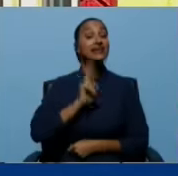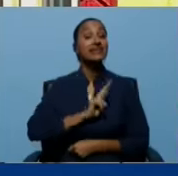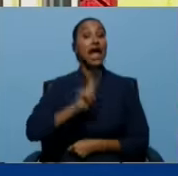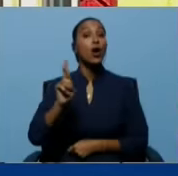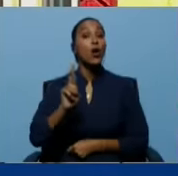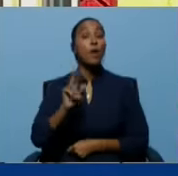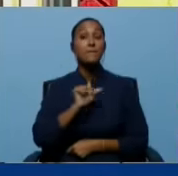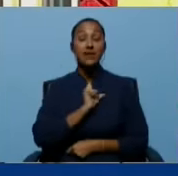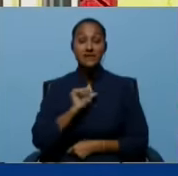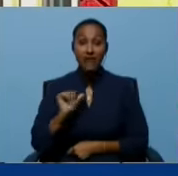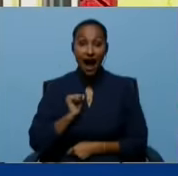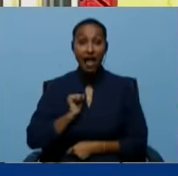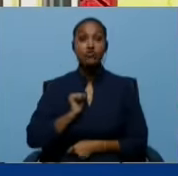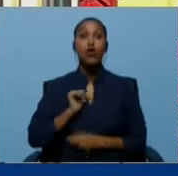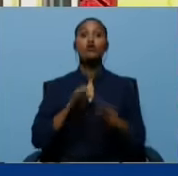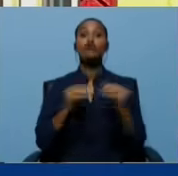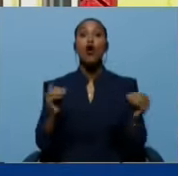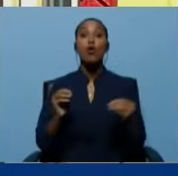privada de Venezuela.